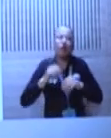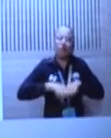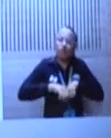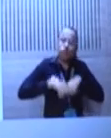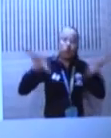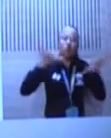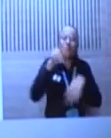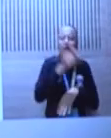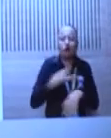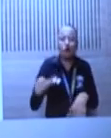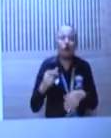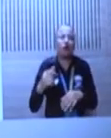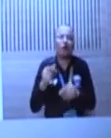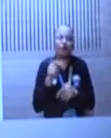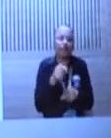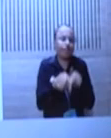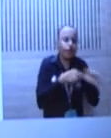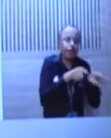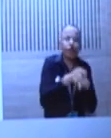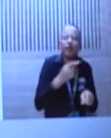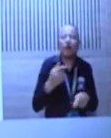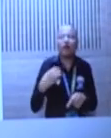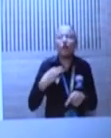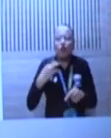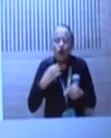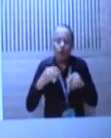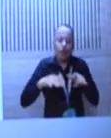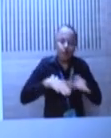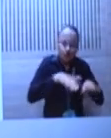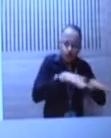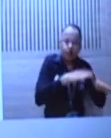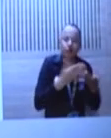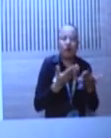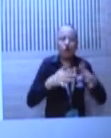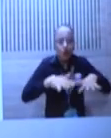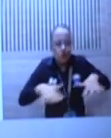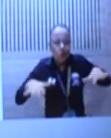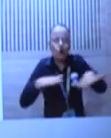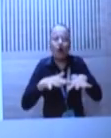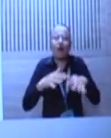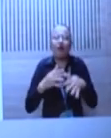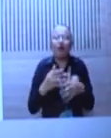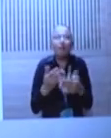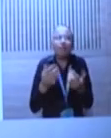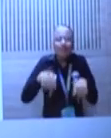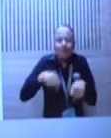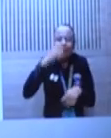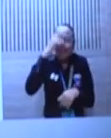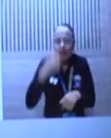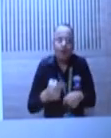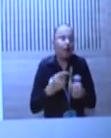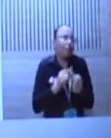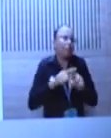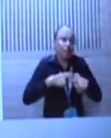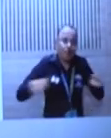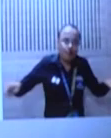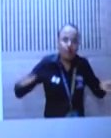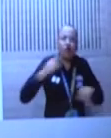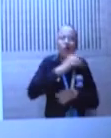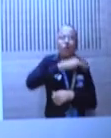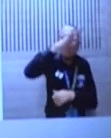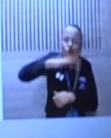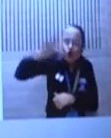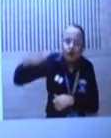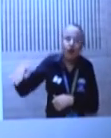vestuario la comida el alquiler de las locaciones y Santa Marta tiene todo la montaña lo histórico la playa es decir aquí a 5